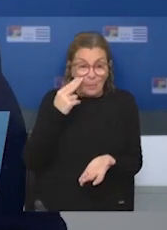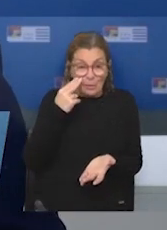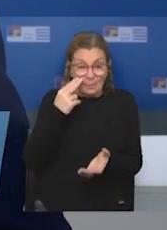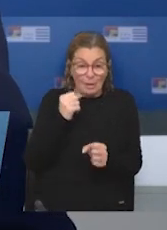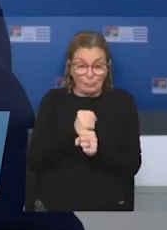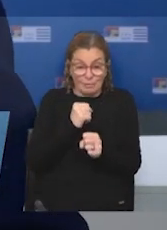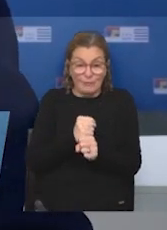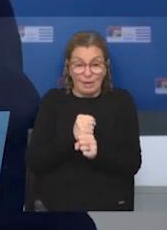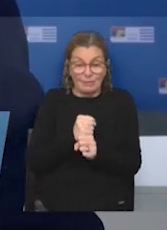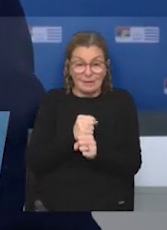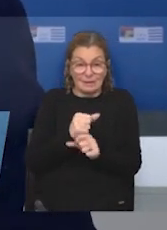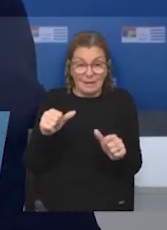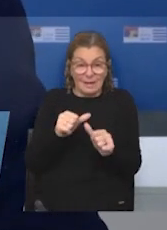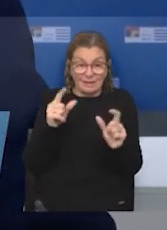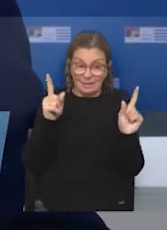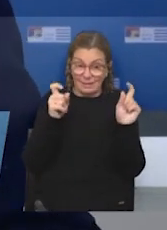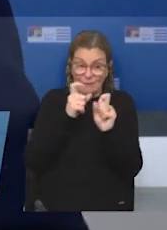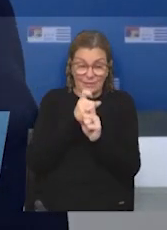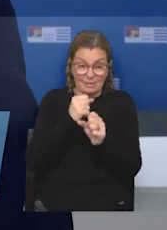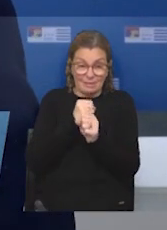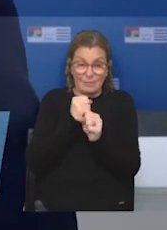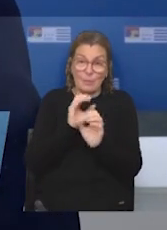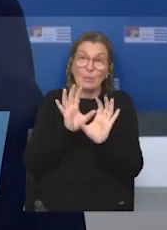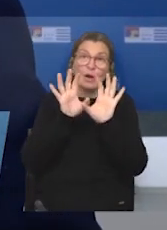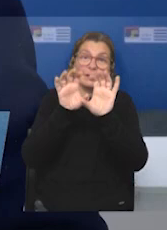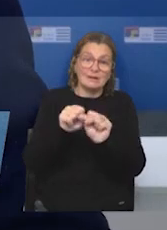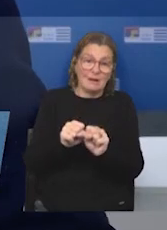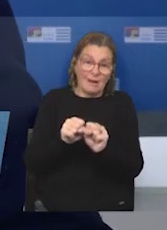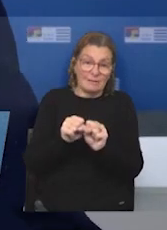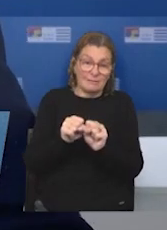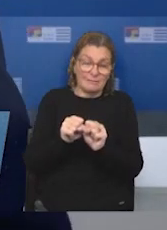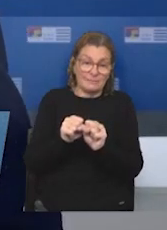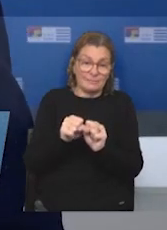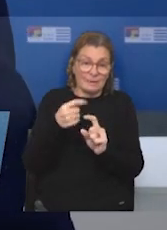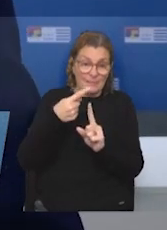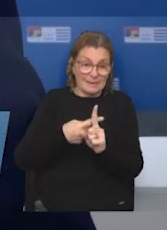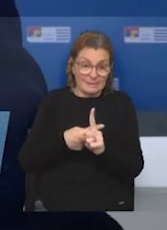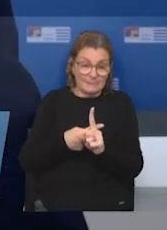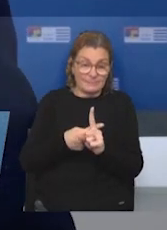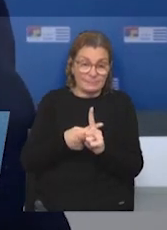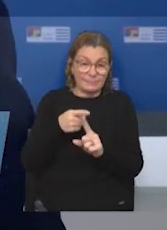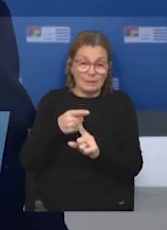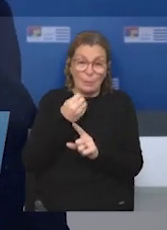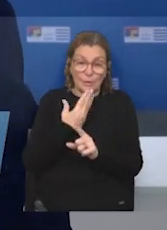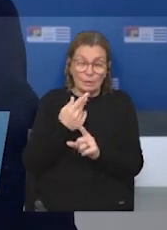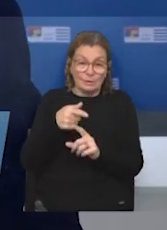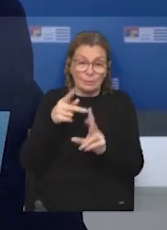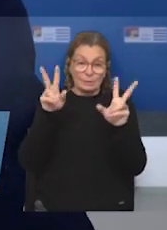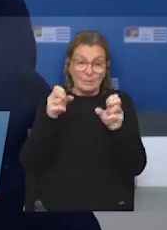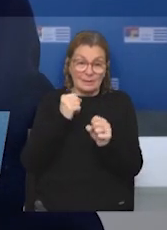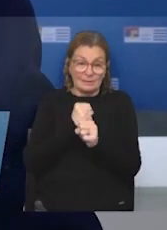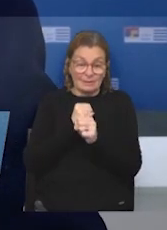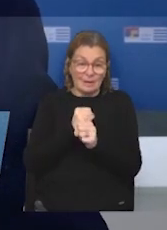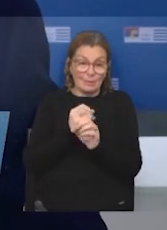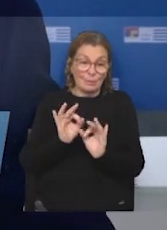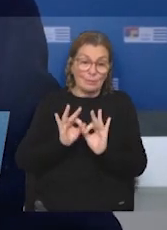trabajo que le genera dificultades para alcanzar el el mes Bueno Este es un tema que hay que trabajar ni